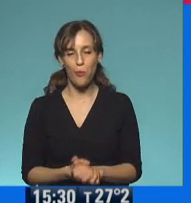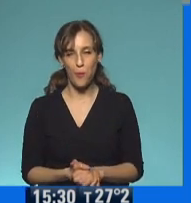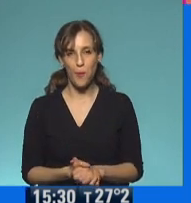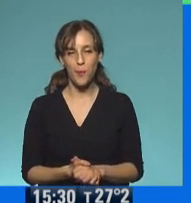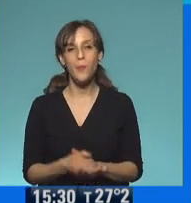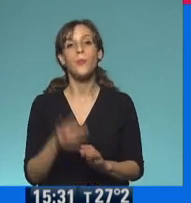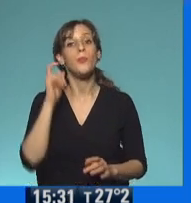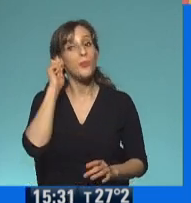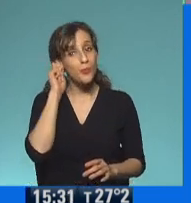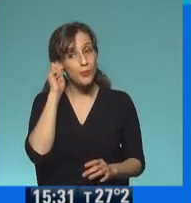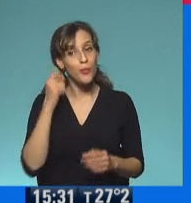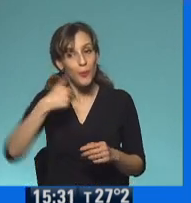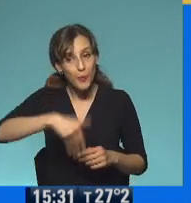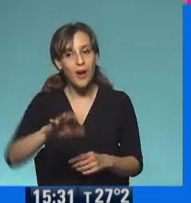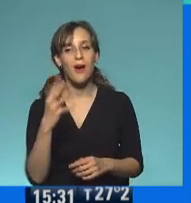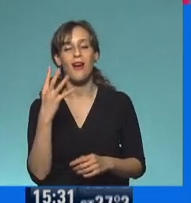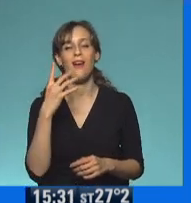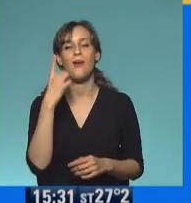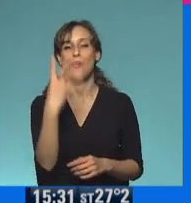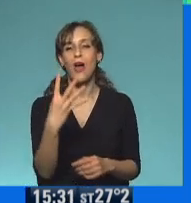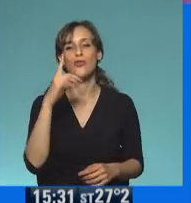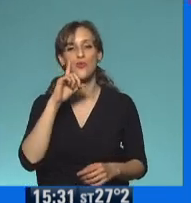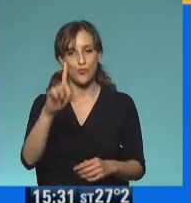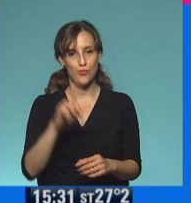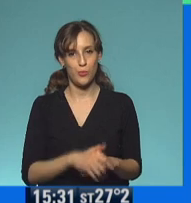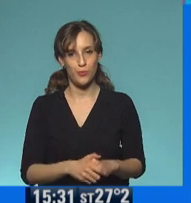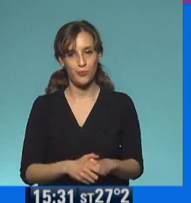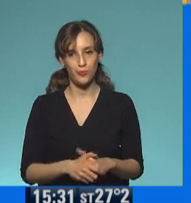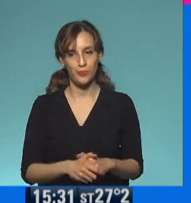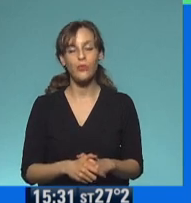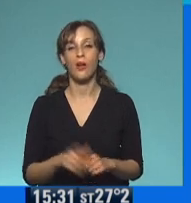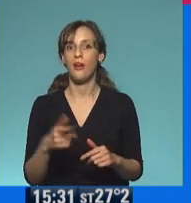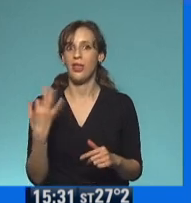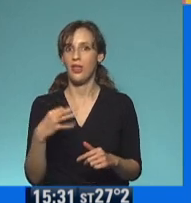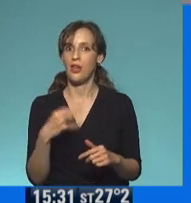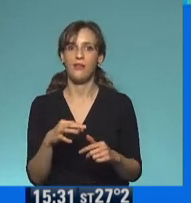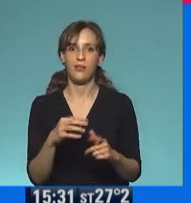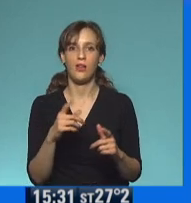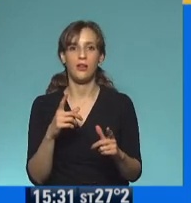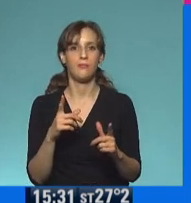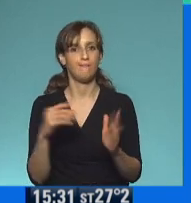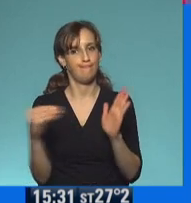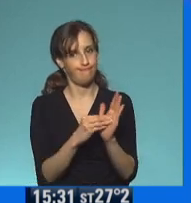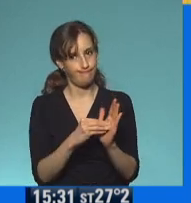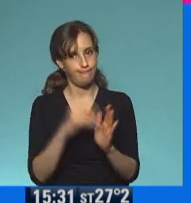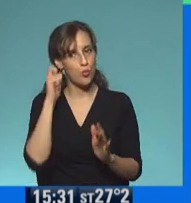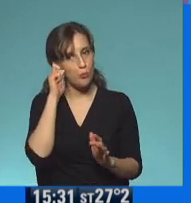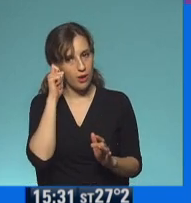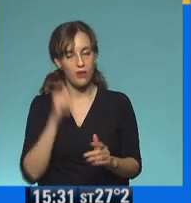Mi cumple es el 4 de julio, dice Alexis. Bien. Ah, otra amiga más cumplía también. Hay que anotarlos entonces. Julio. Alexis. Cierto.